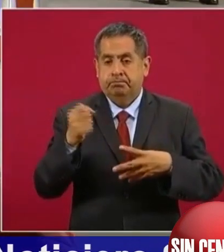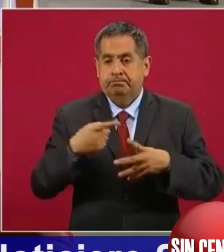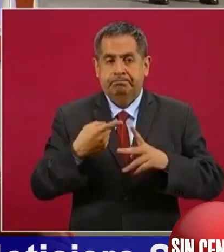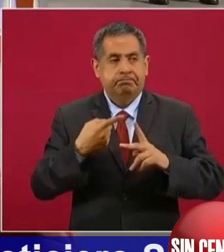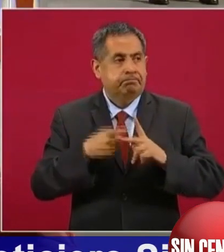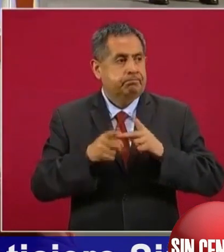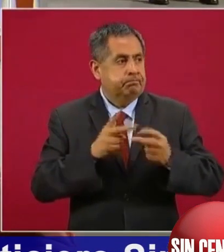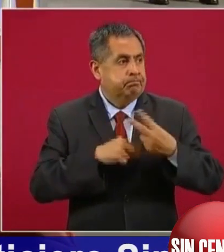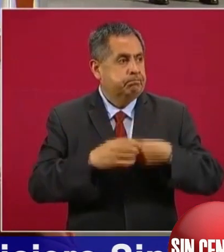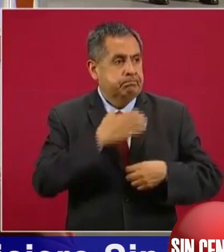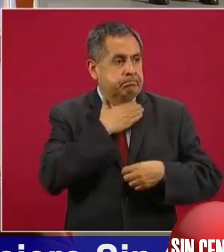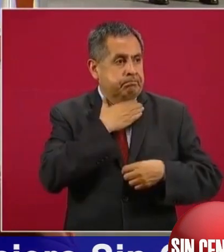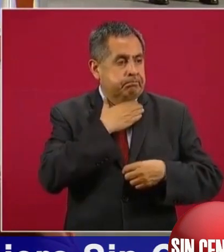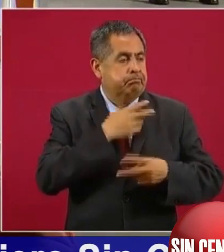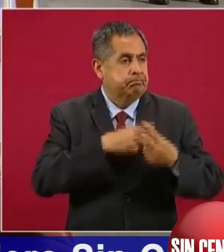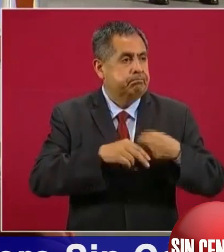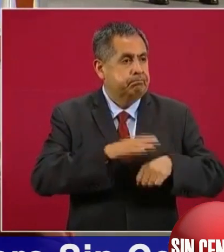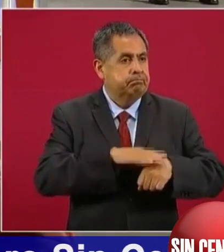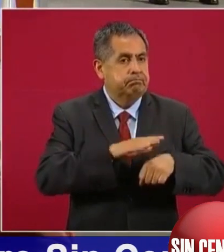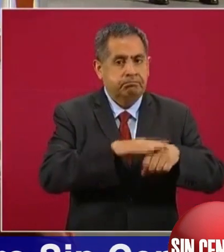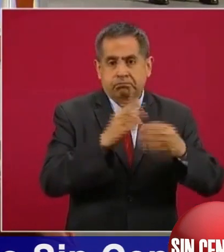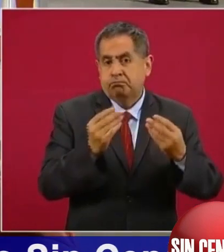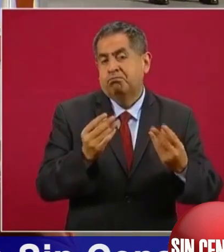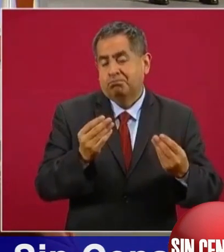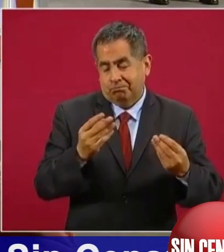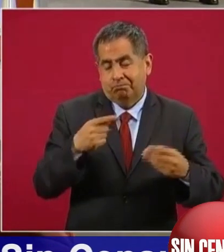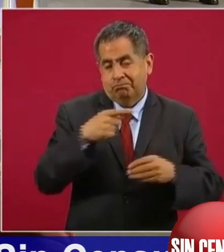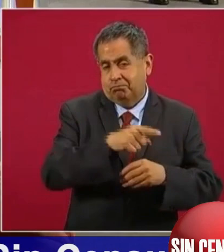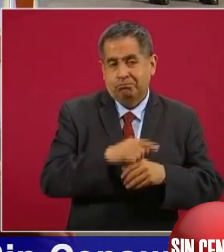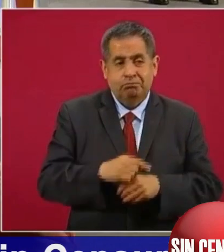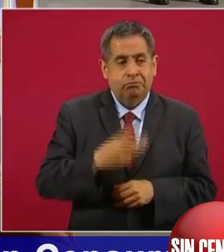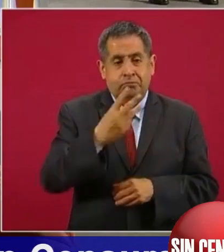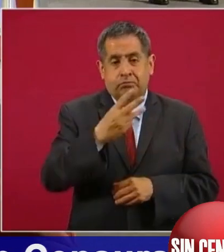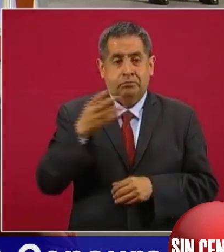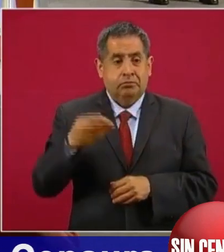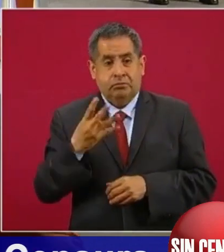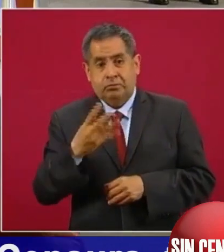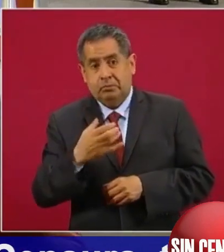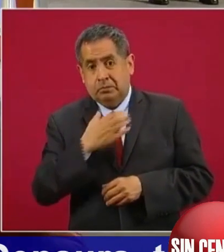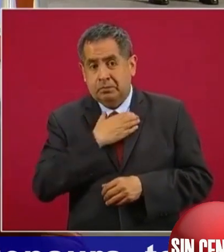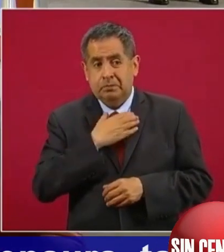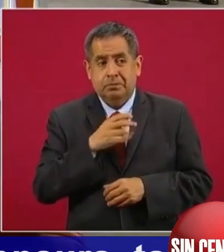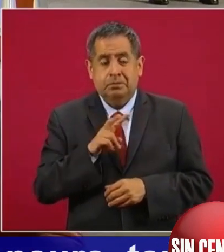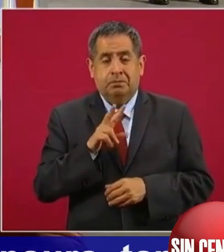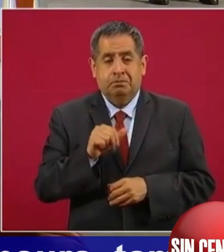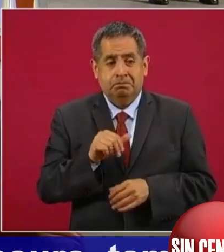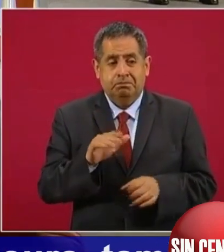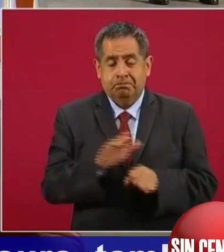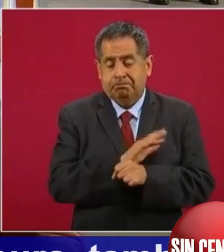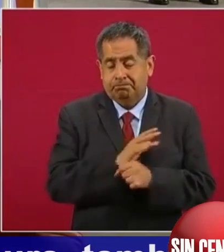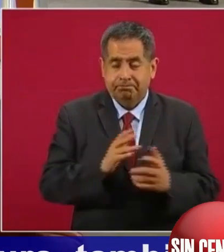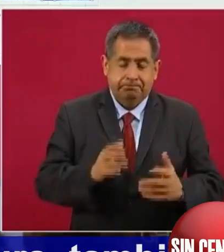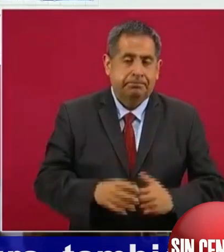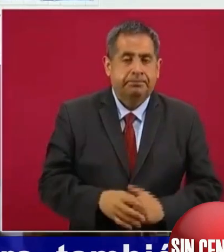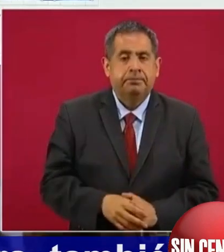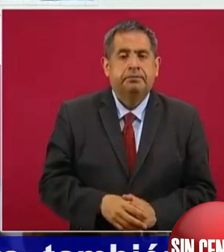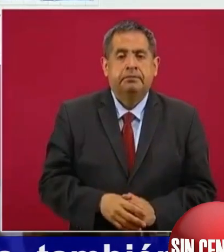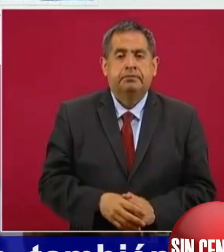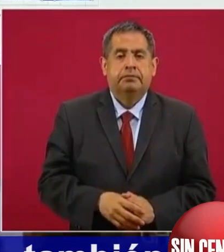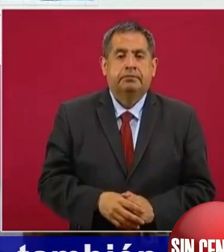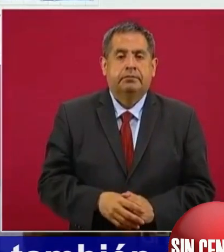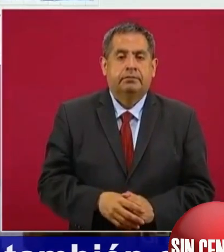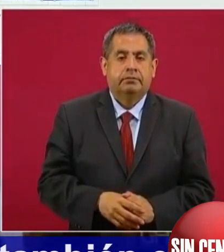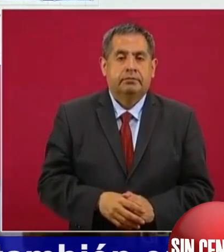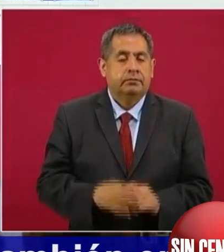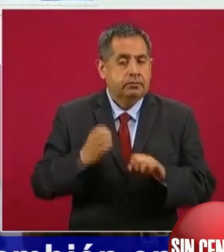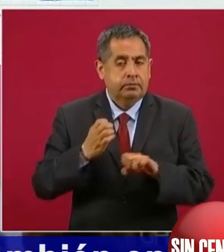a incrementar la ocupación y tiene importante ocupación hospitalaria, 3/4 partes de las camas generales están ocupadas. La siguiente.